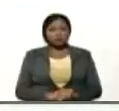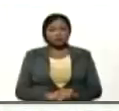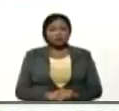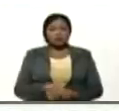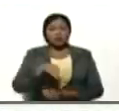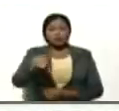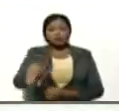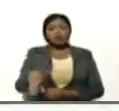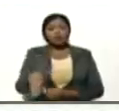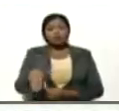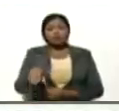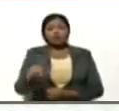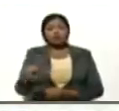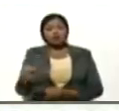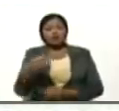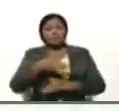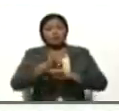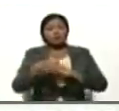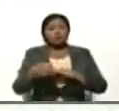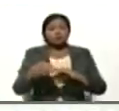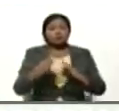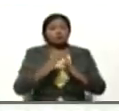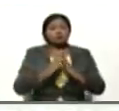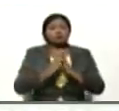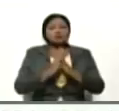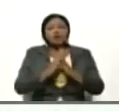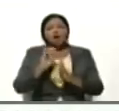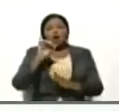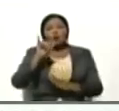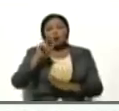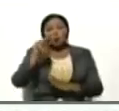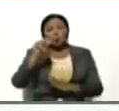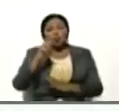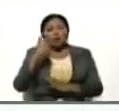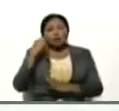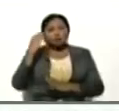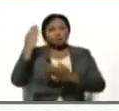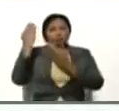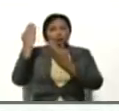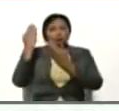Estado Táchira, municipio San Judas Tadeo, Ana Gandica.